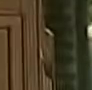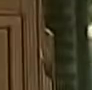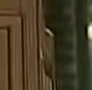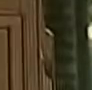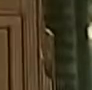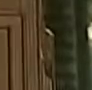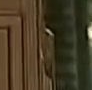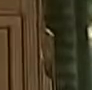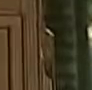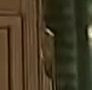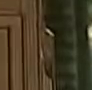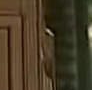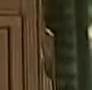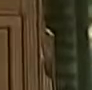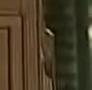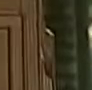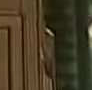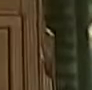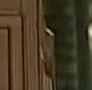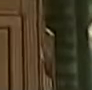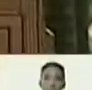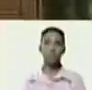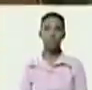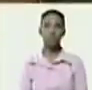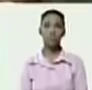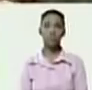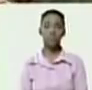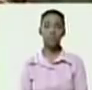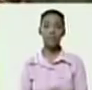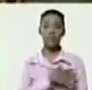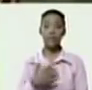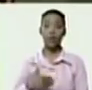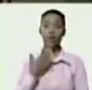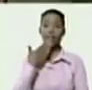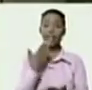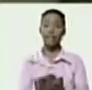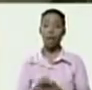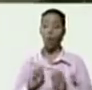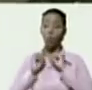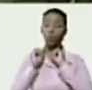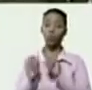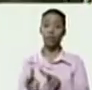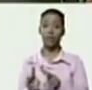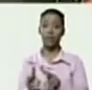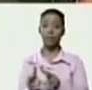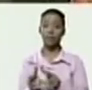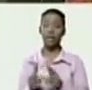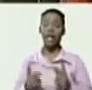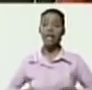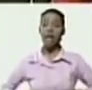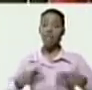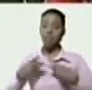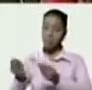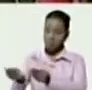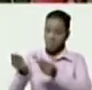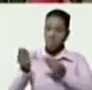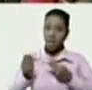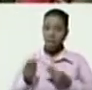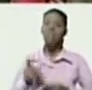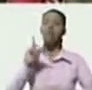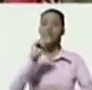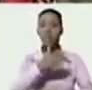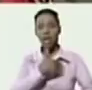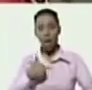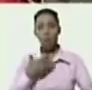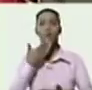Quiero agradecer la oportunidad que la vida me da, pero también quiero agradecerle